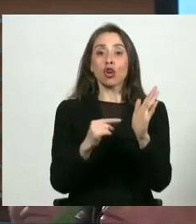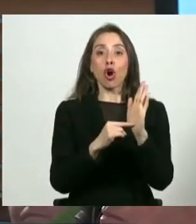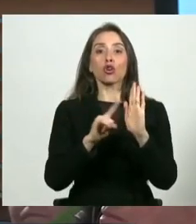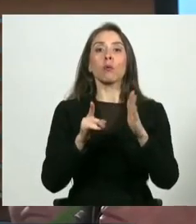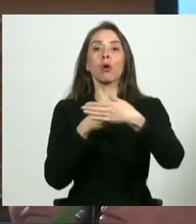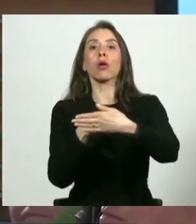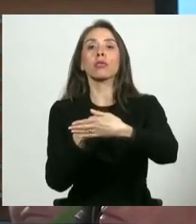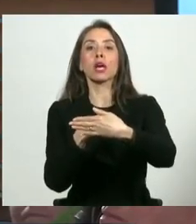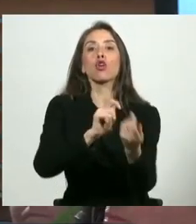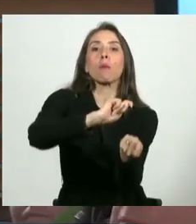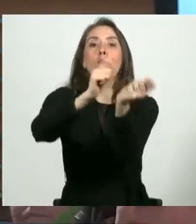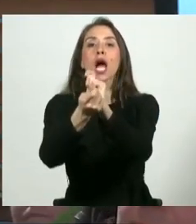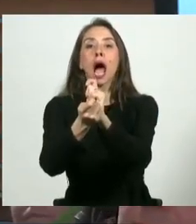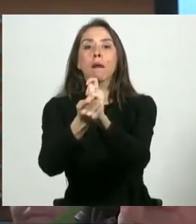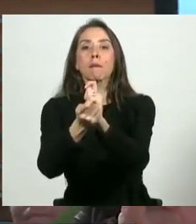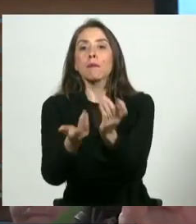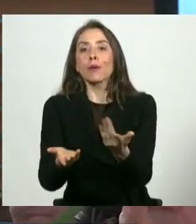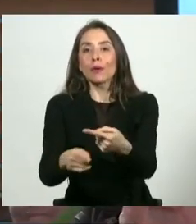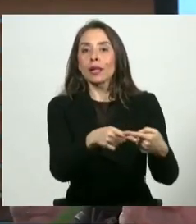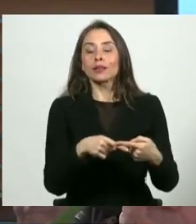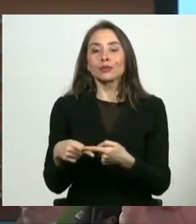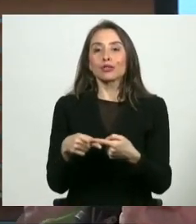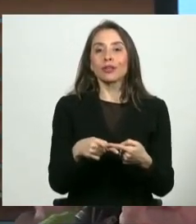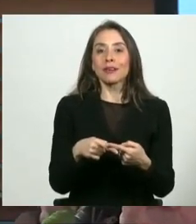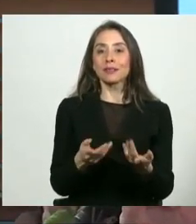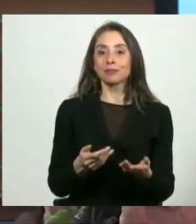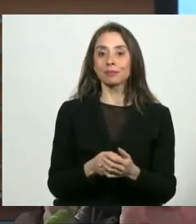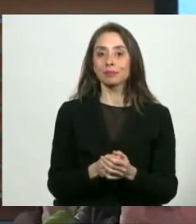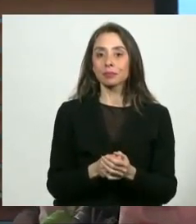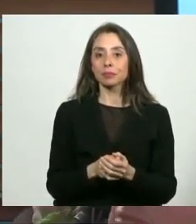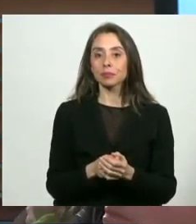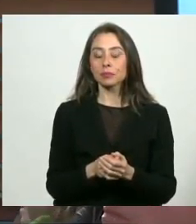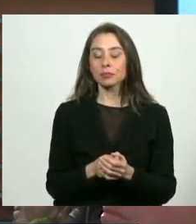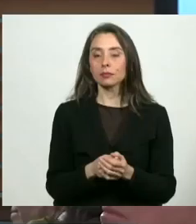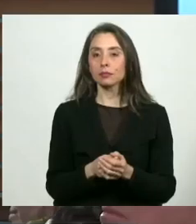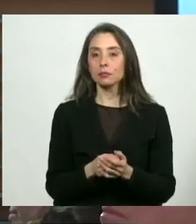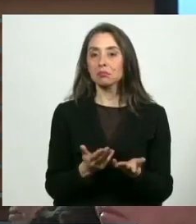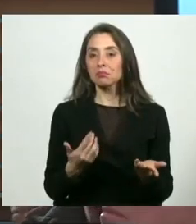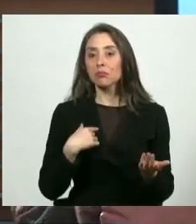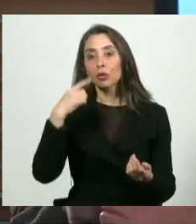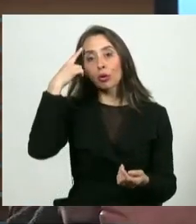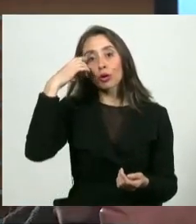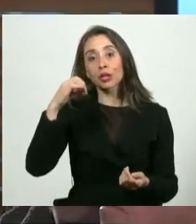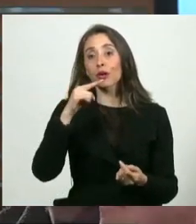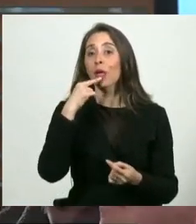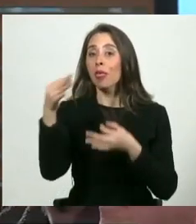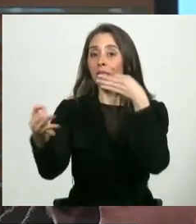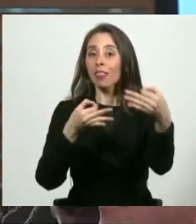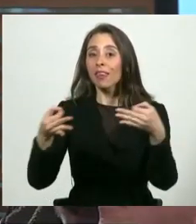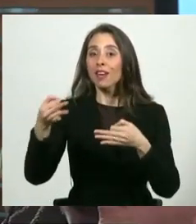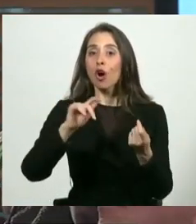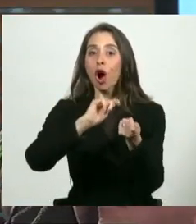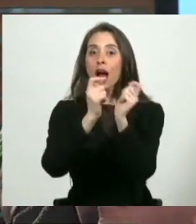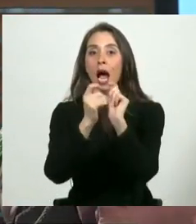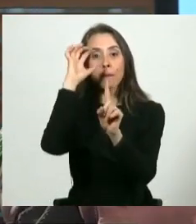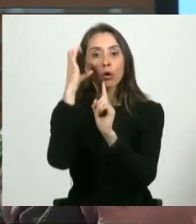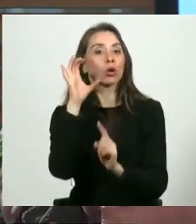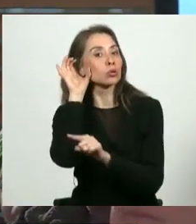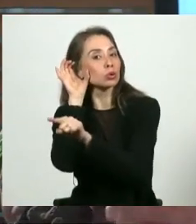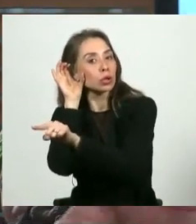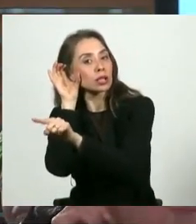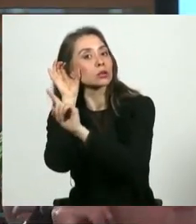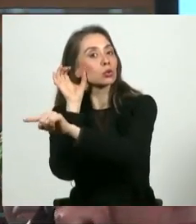inflexión en los cambios a veces en la sociedad. Pero creo que se decía del cambio cultural. Yo te escucho a ti,